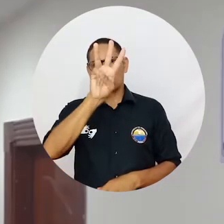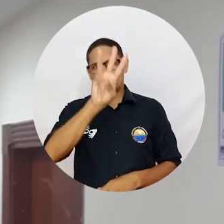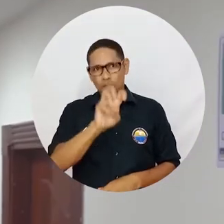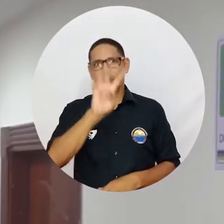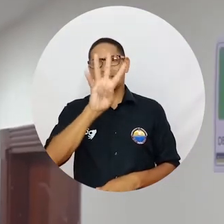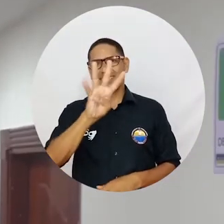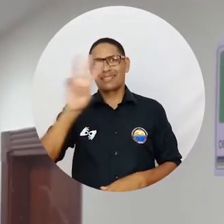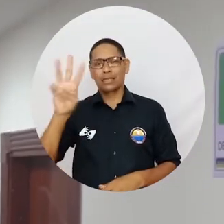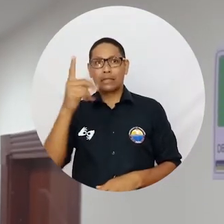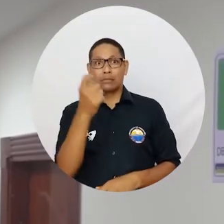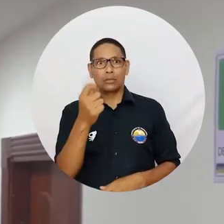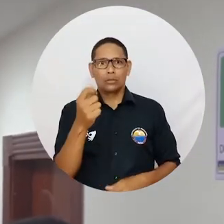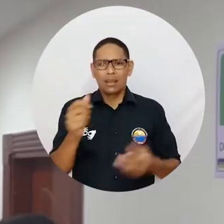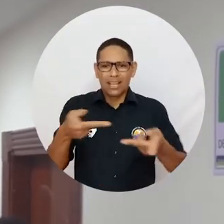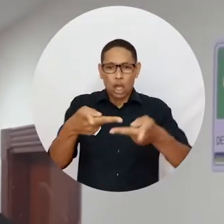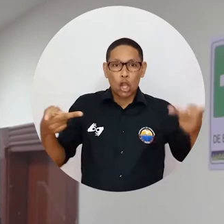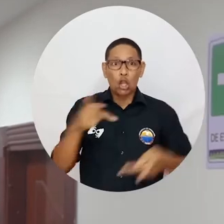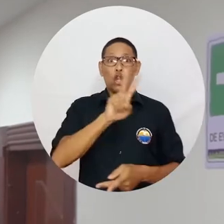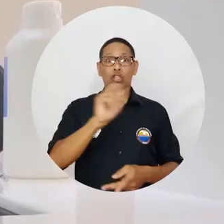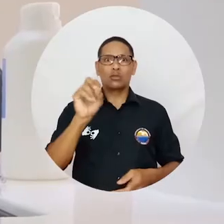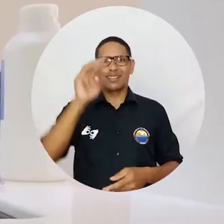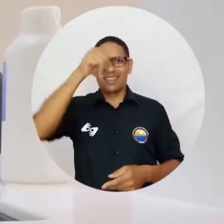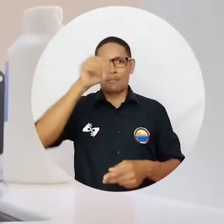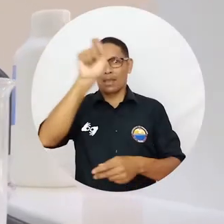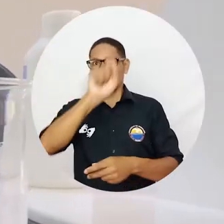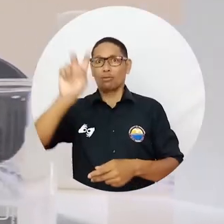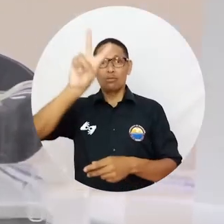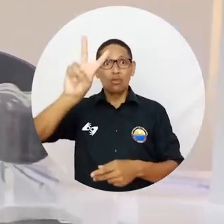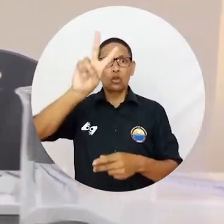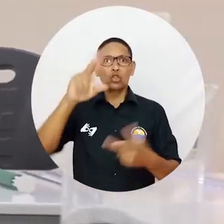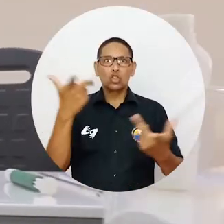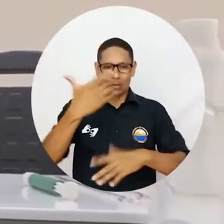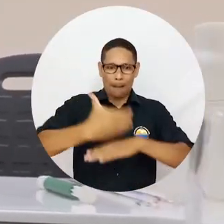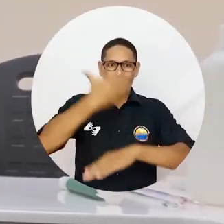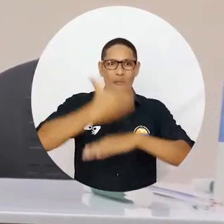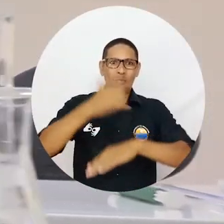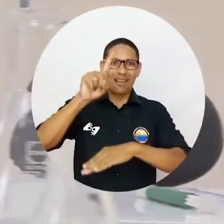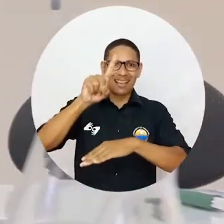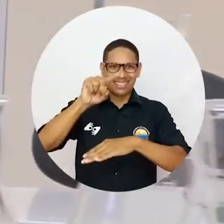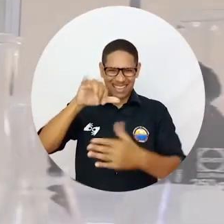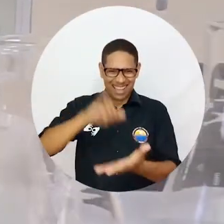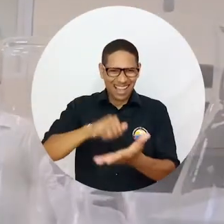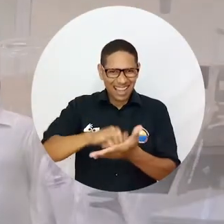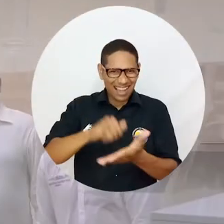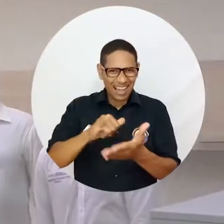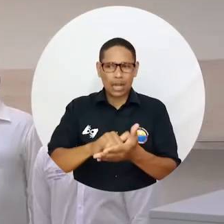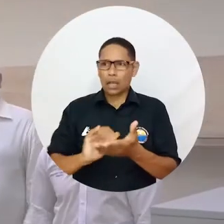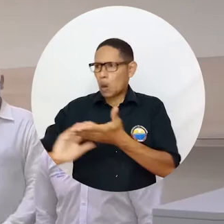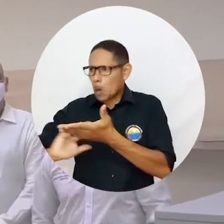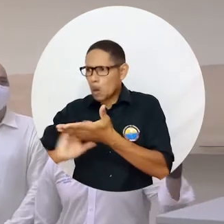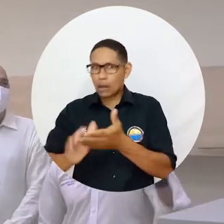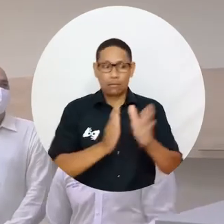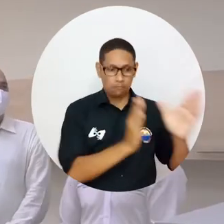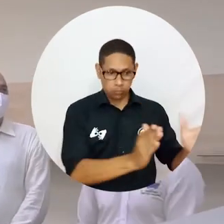300.194.833 pesos en un área total de 220 metros cuadrados en el segundo piso del bloque 6 del campus principal y está distribuido en